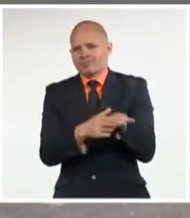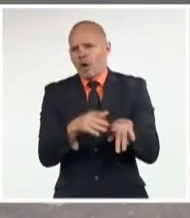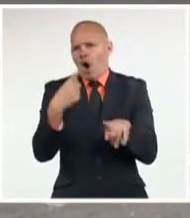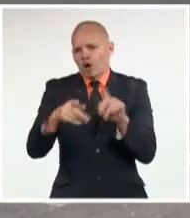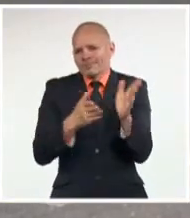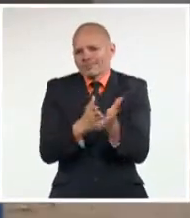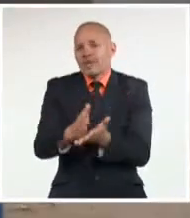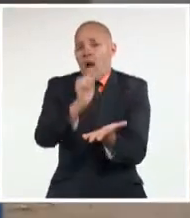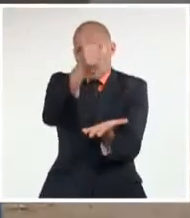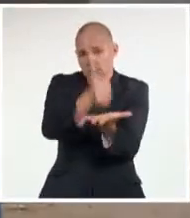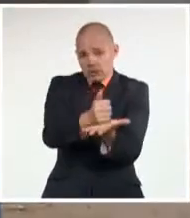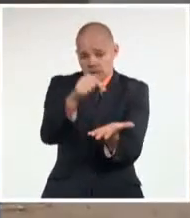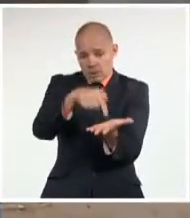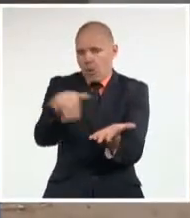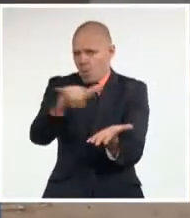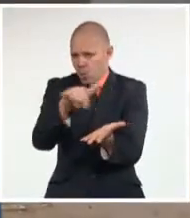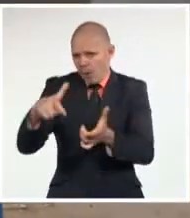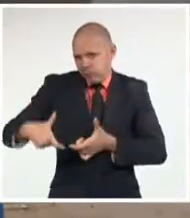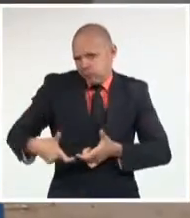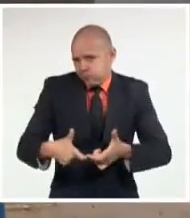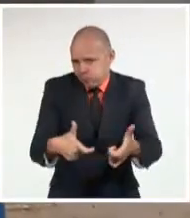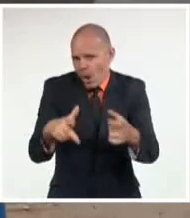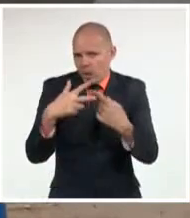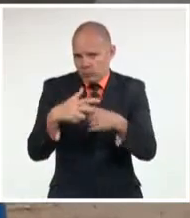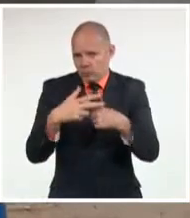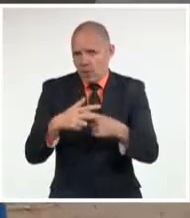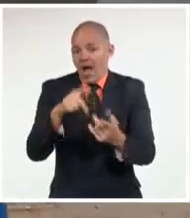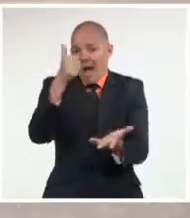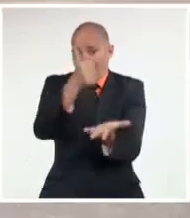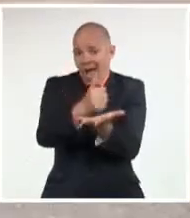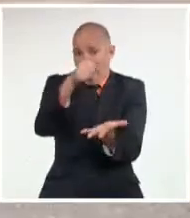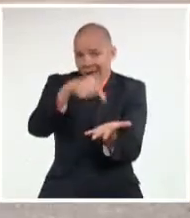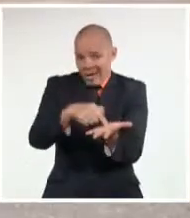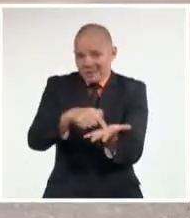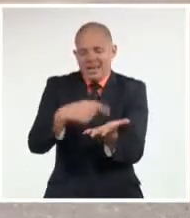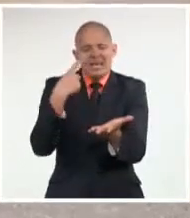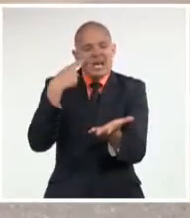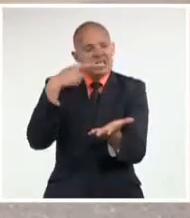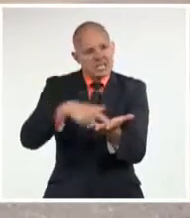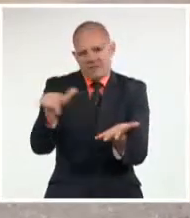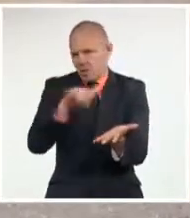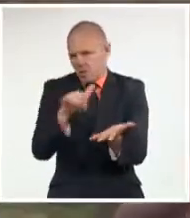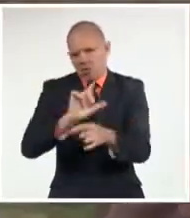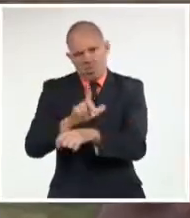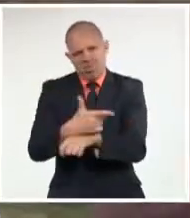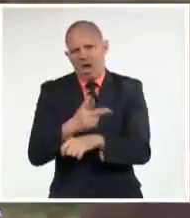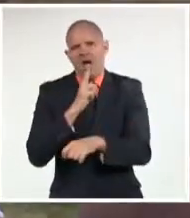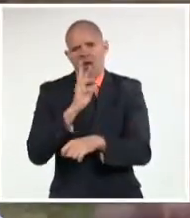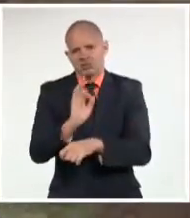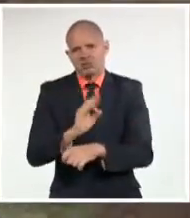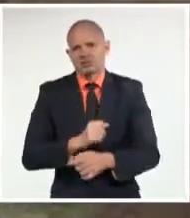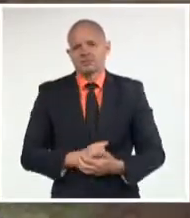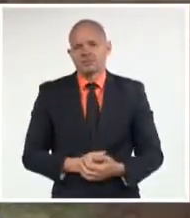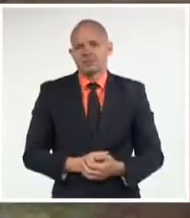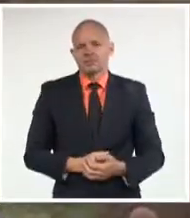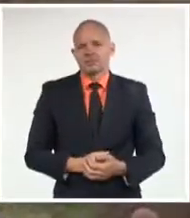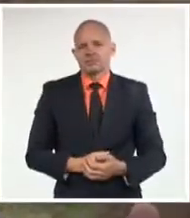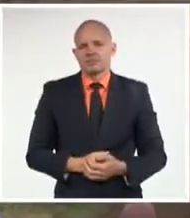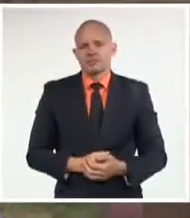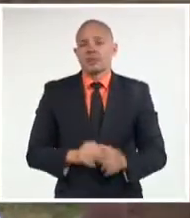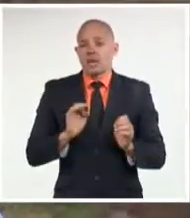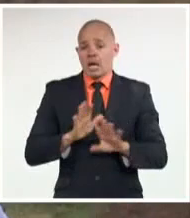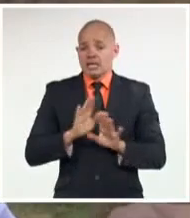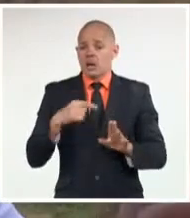en la capital provincial de Pinar del Río, reconocida como la de los ciclos más extendidos de distribución en Cuba. Estamos terminando una conductora